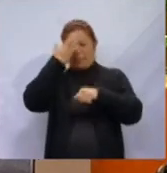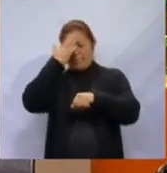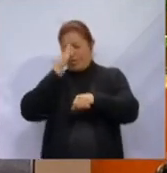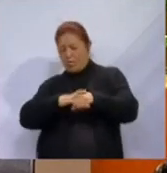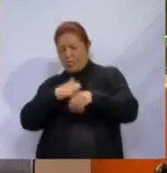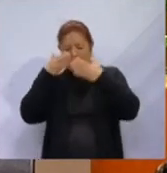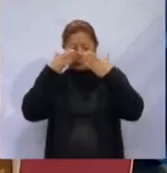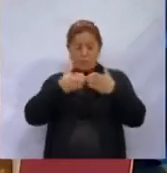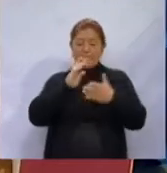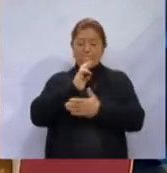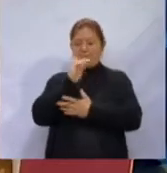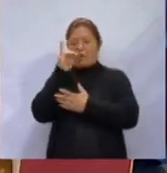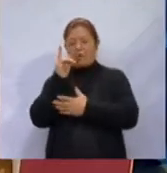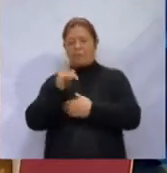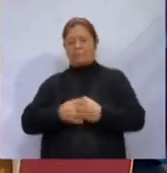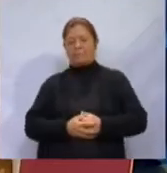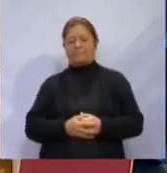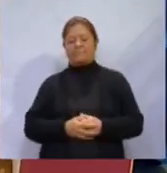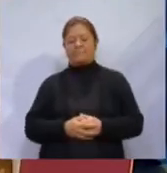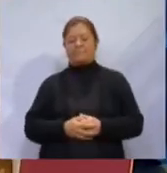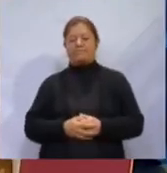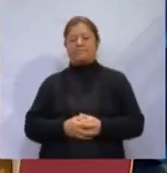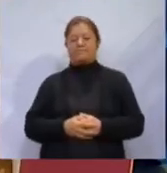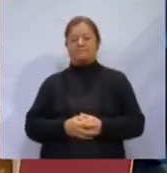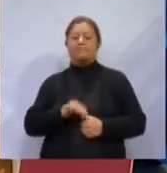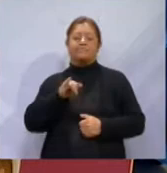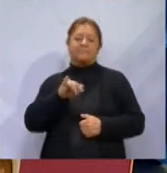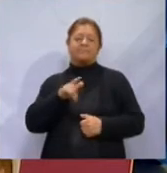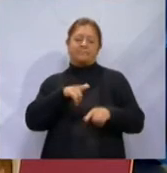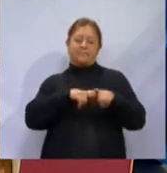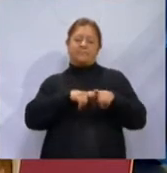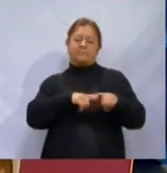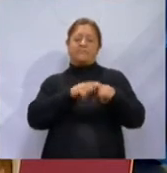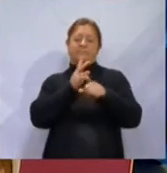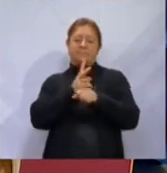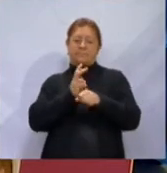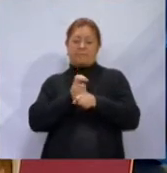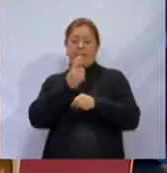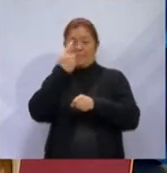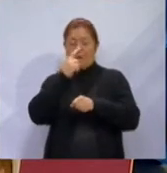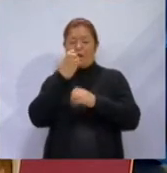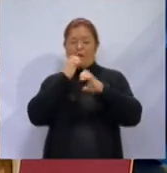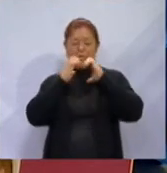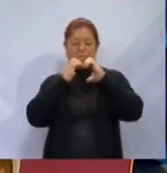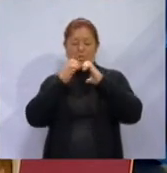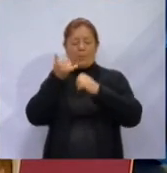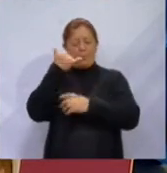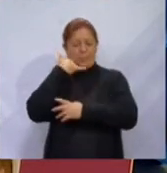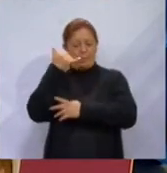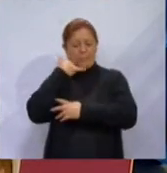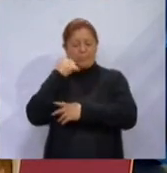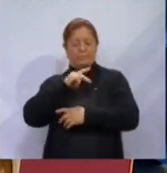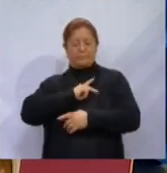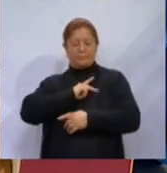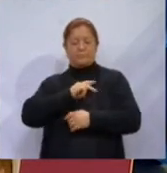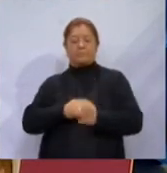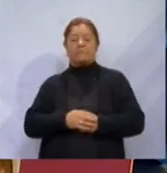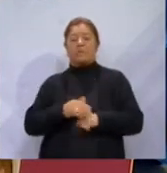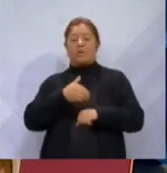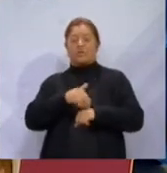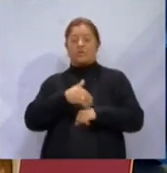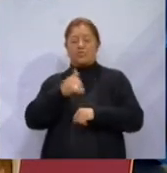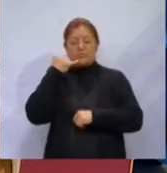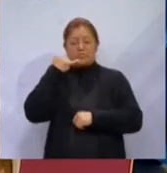concentración. Así es, y bueno, los seguimos invitando para que se comuniquen con nosotros a través de nuestros